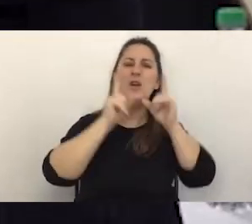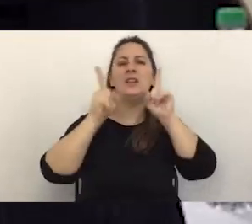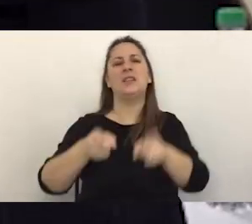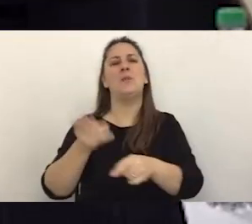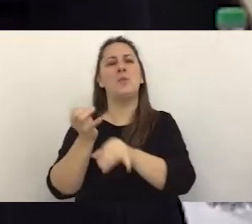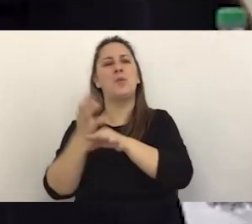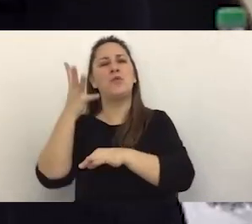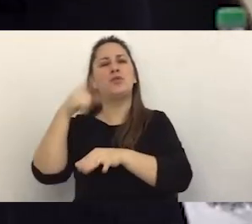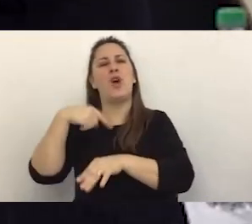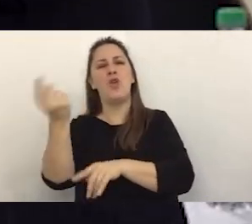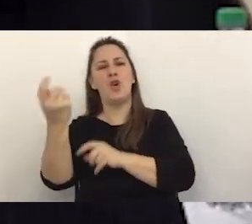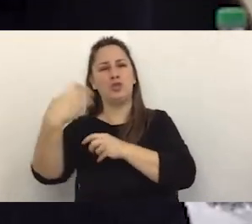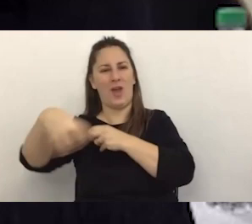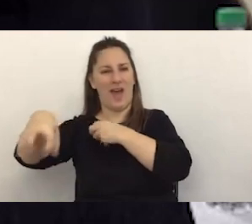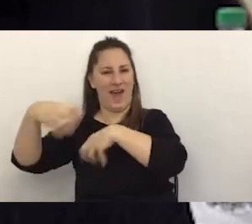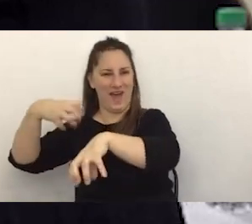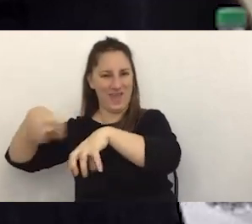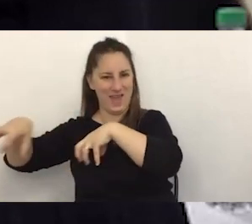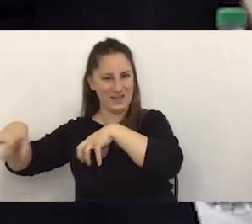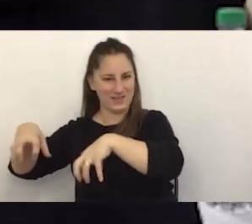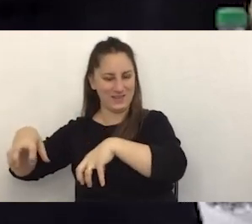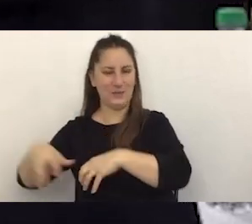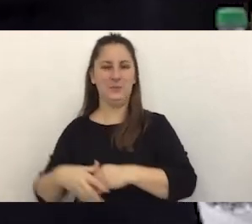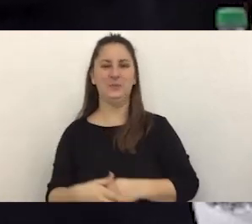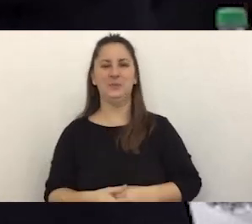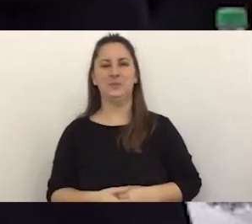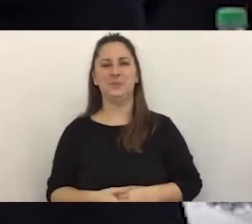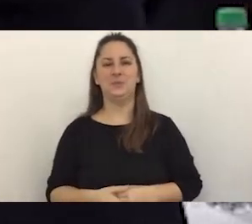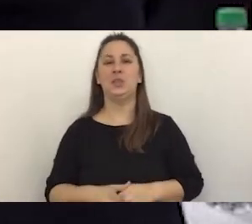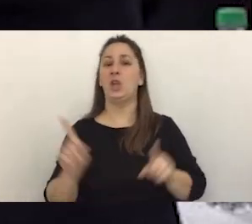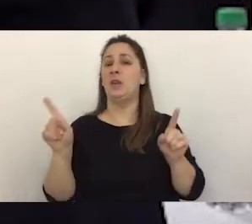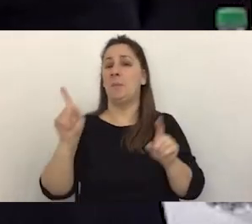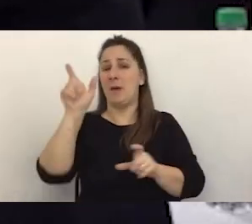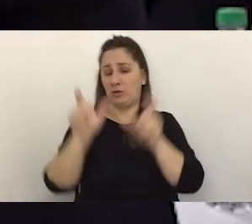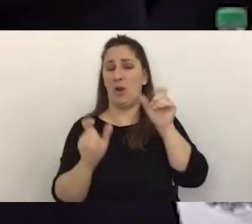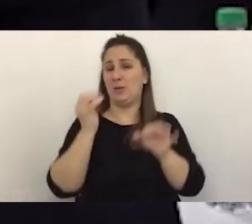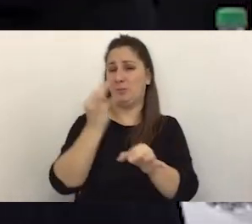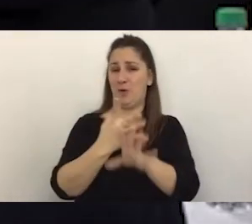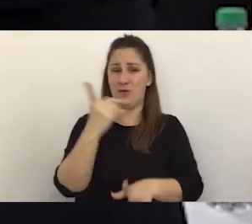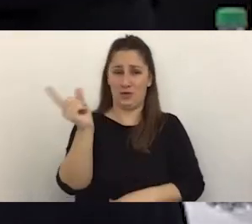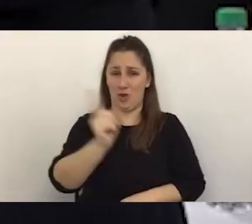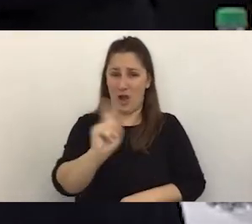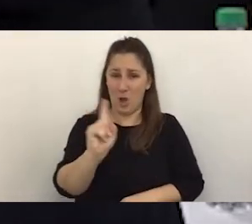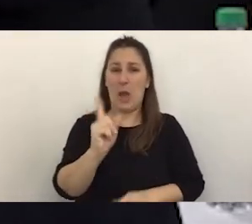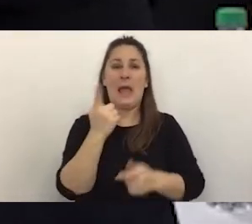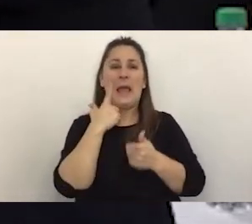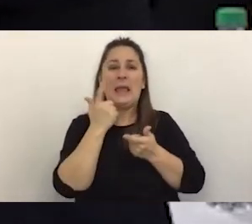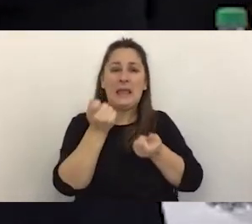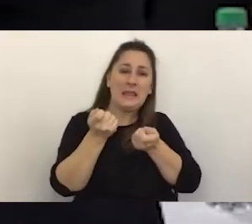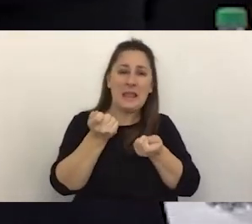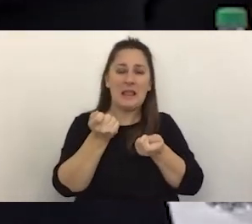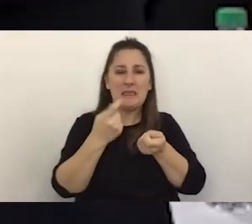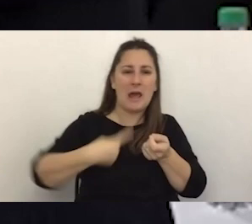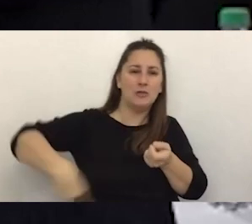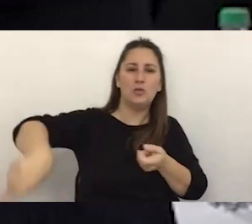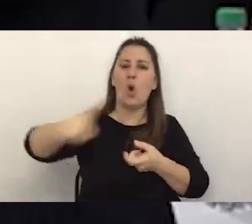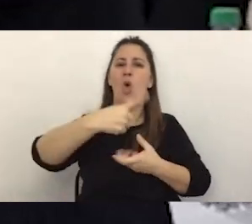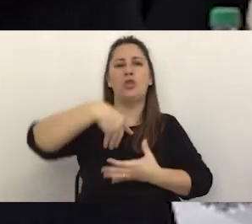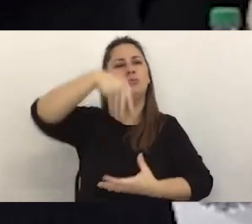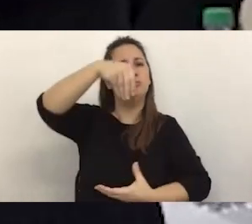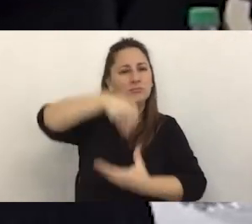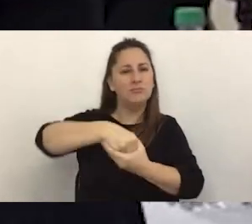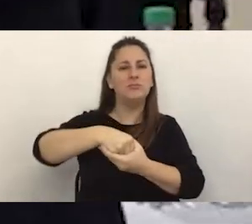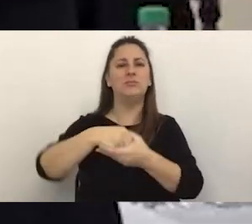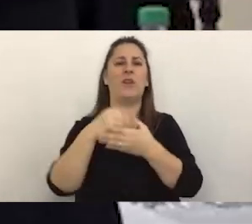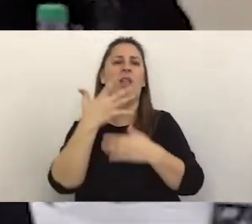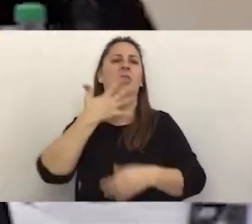áreas y eventualmente no profesionales, de manera de intentar que se intente, que se entienda.